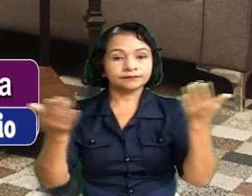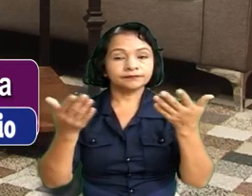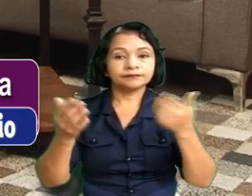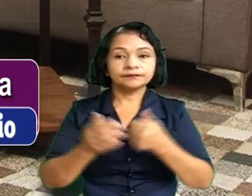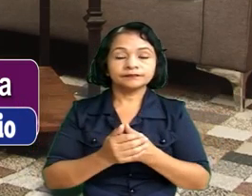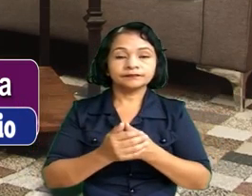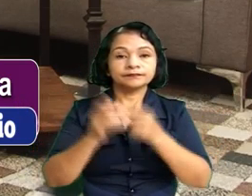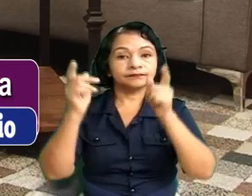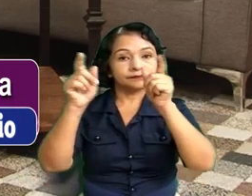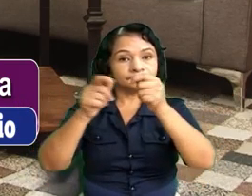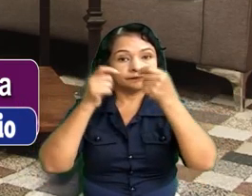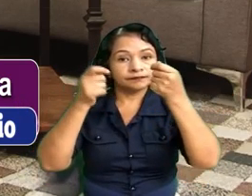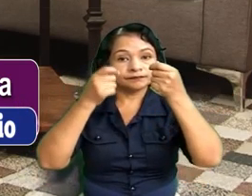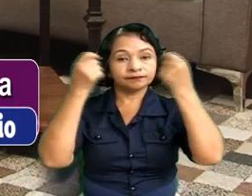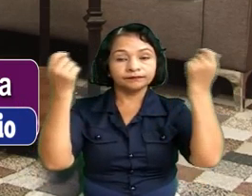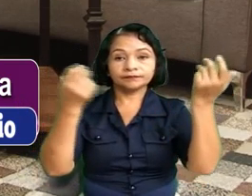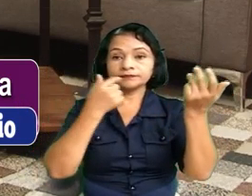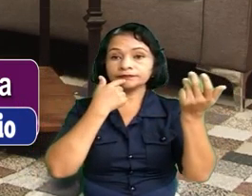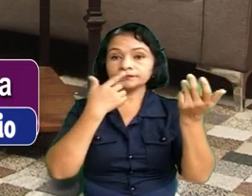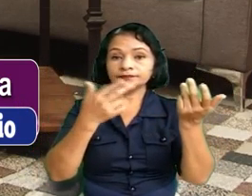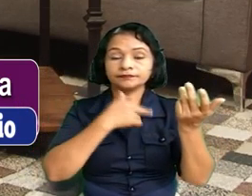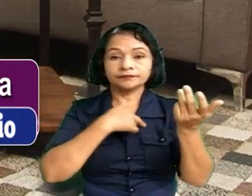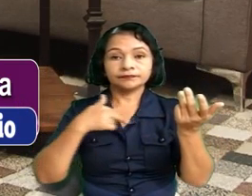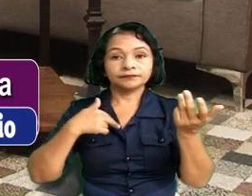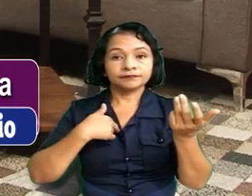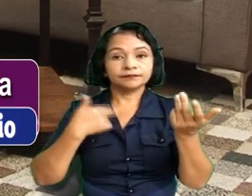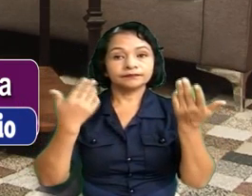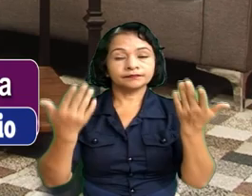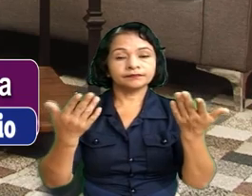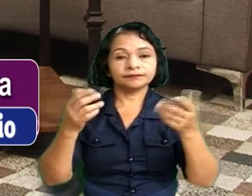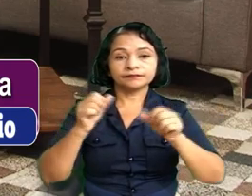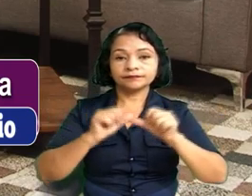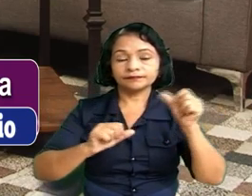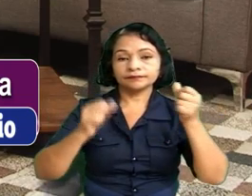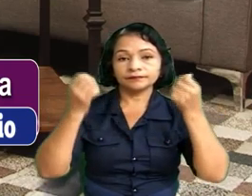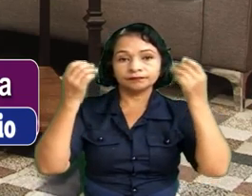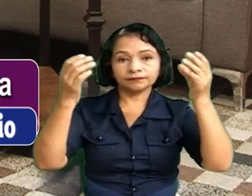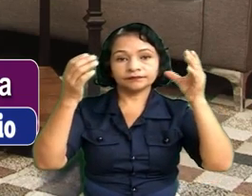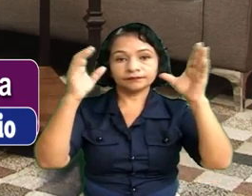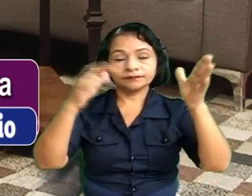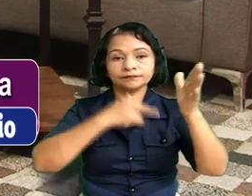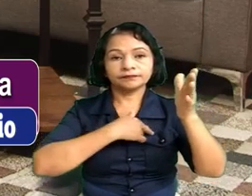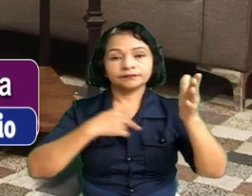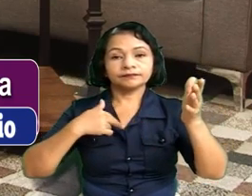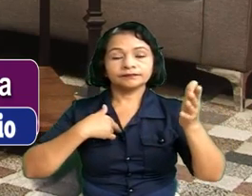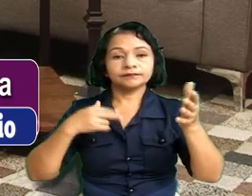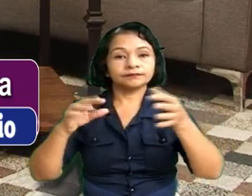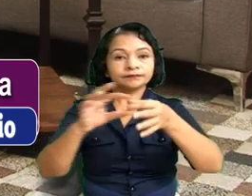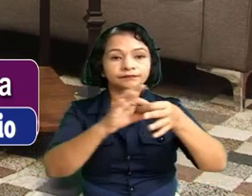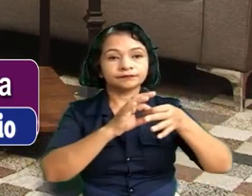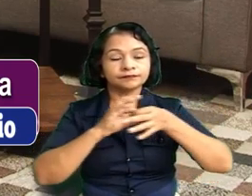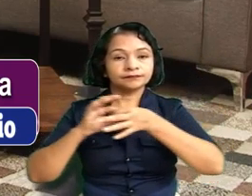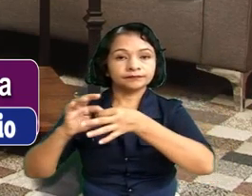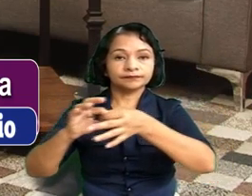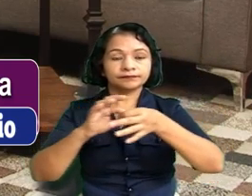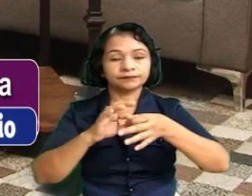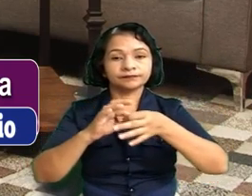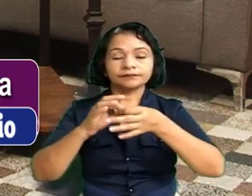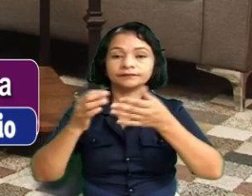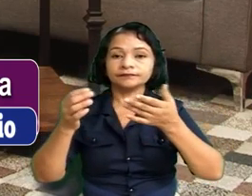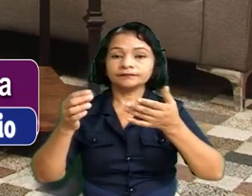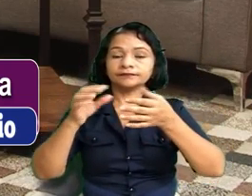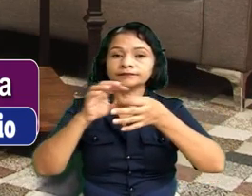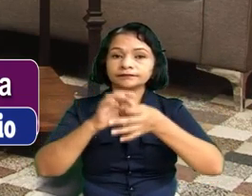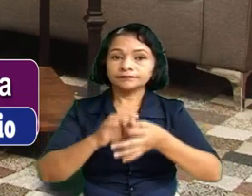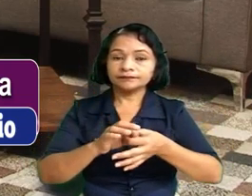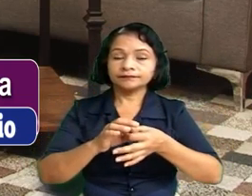Y celebramos, ¿por qué? Porque lo expresamos con arte, con cultura, y eso nos une, nos permite